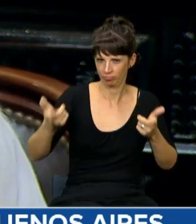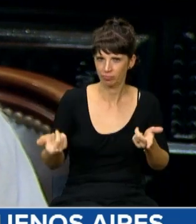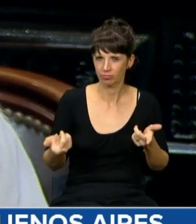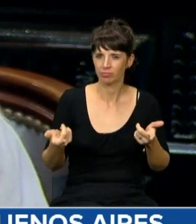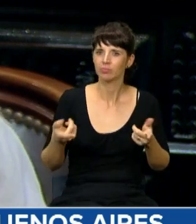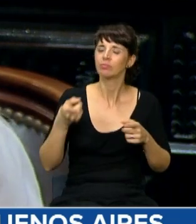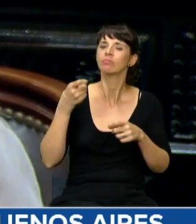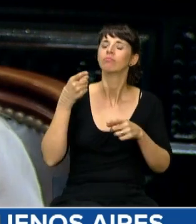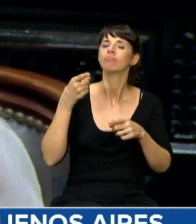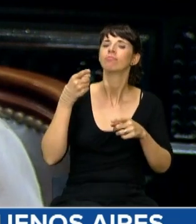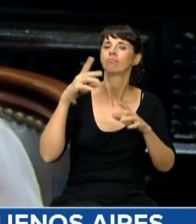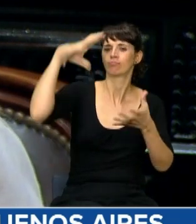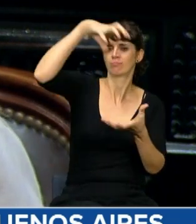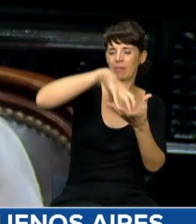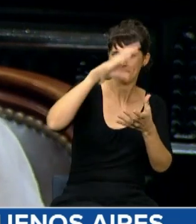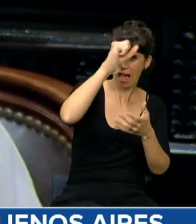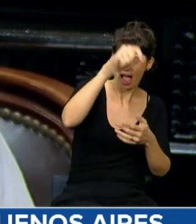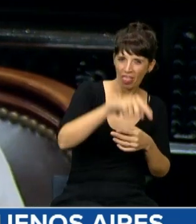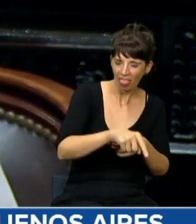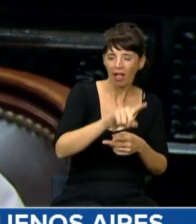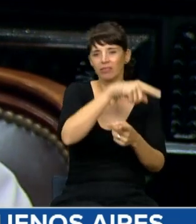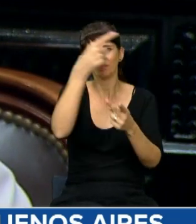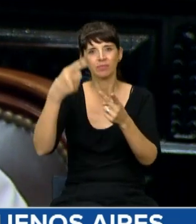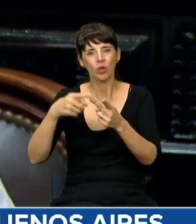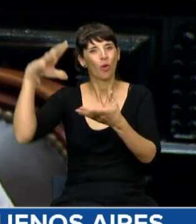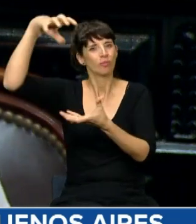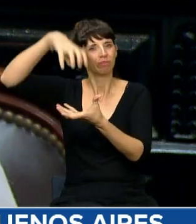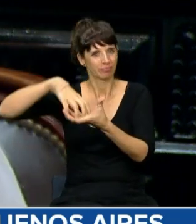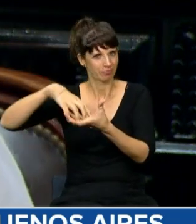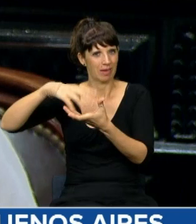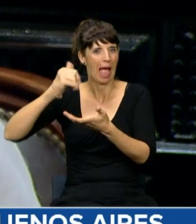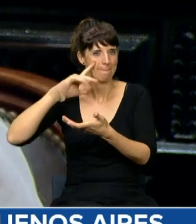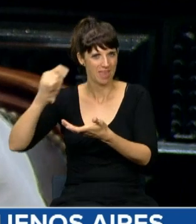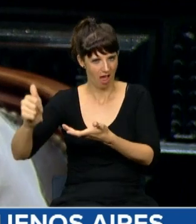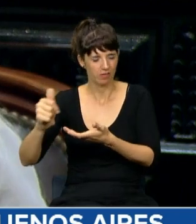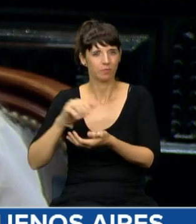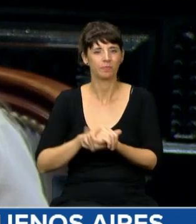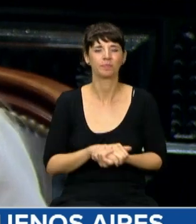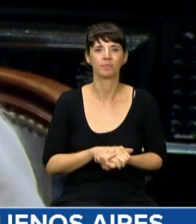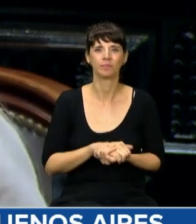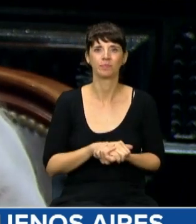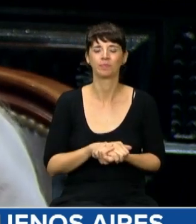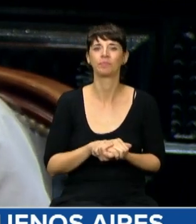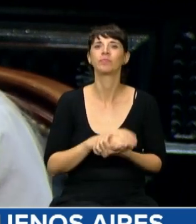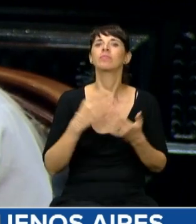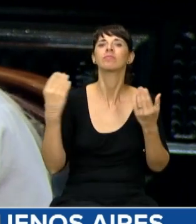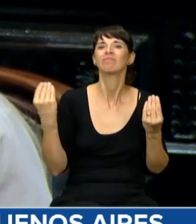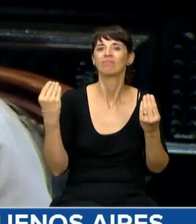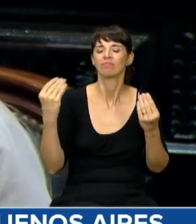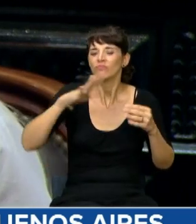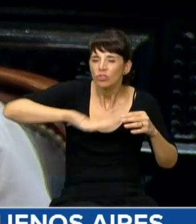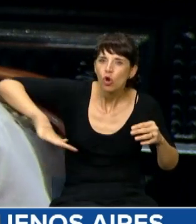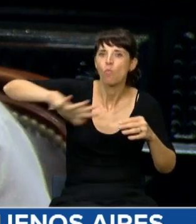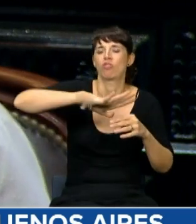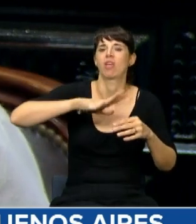de la embajada en primer caso y de una de las instituciones judías después, afectando a toda nuestra